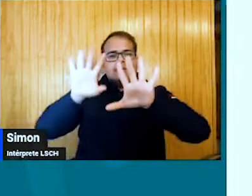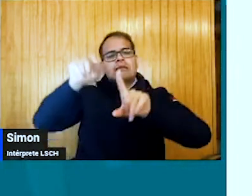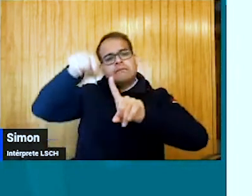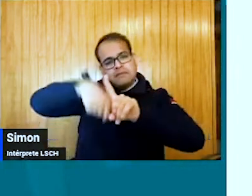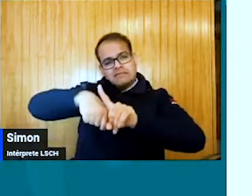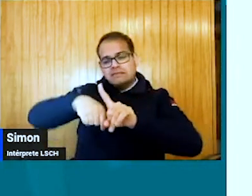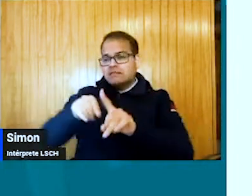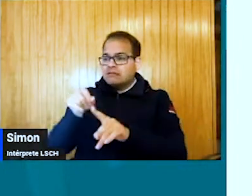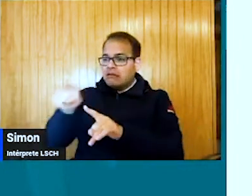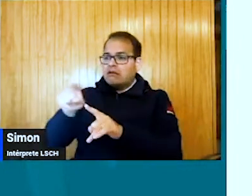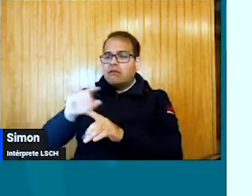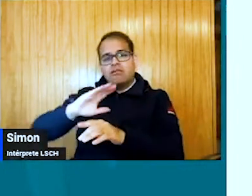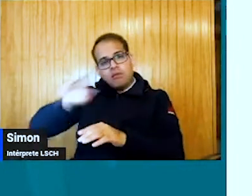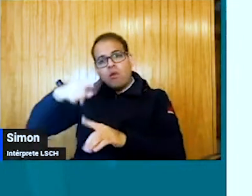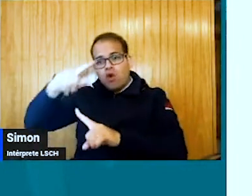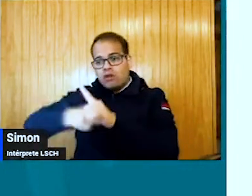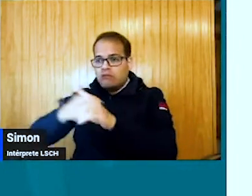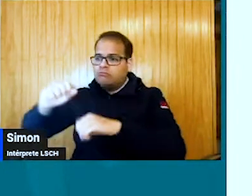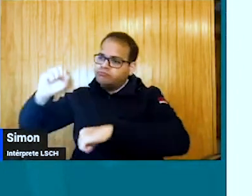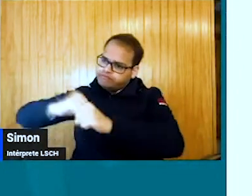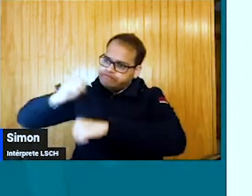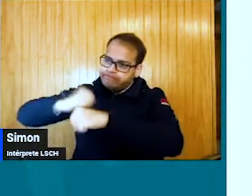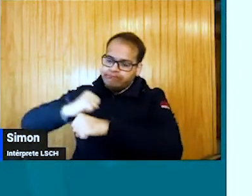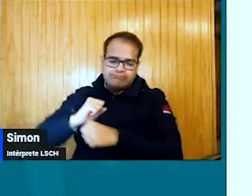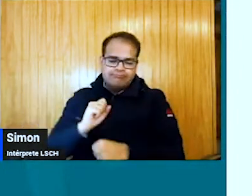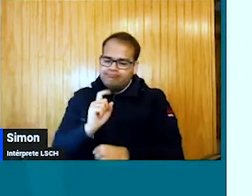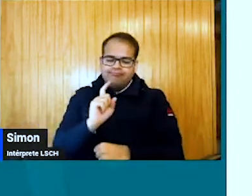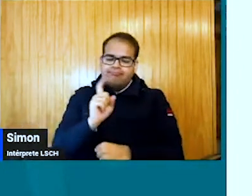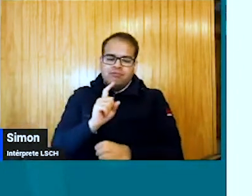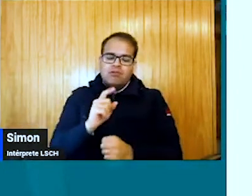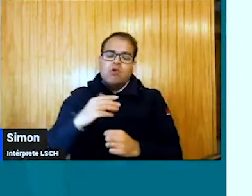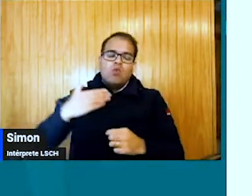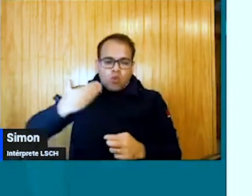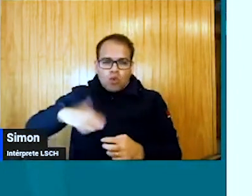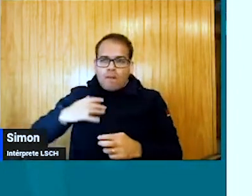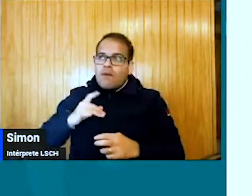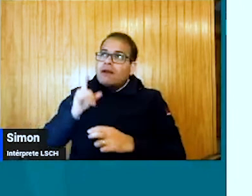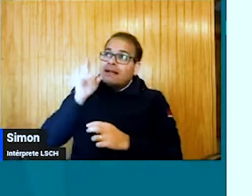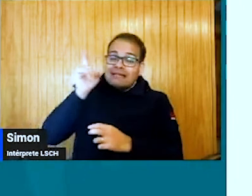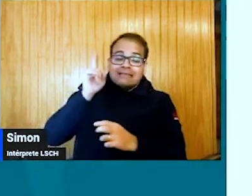partan. Por lo tanto, estas máquinas hay que estar haciéndolas andar